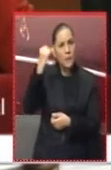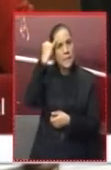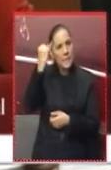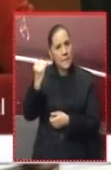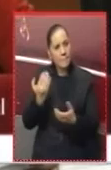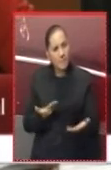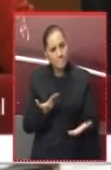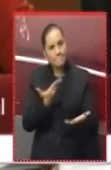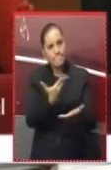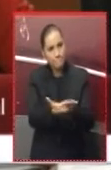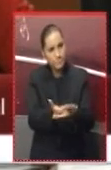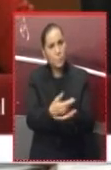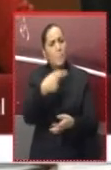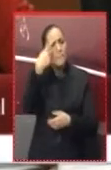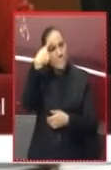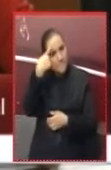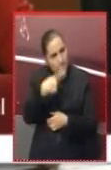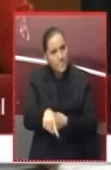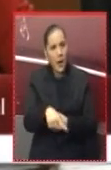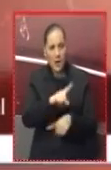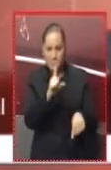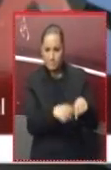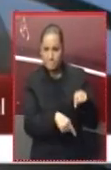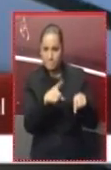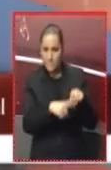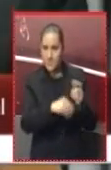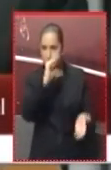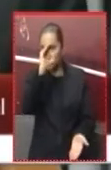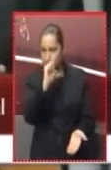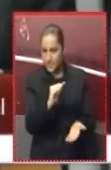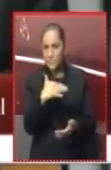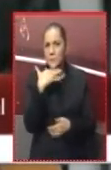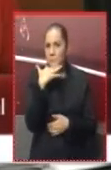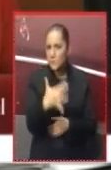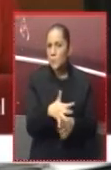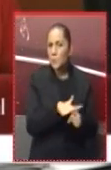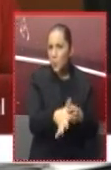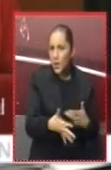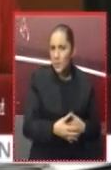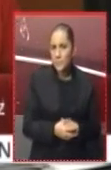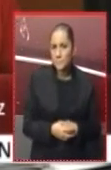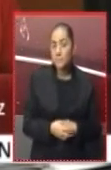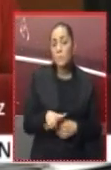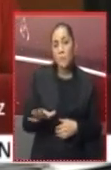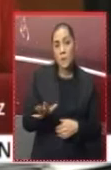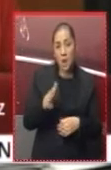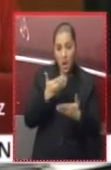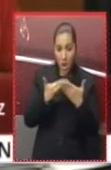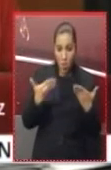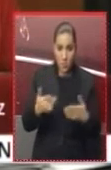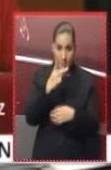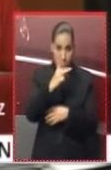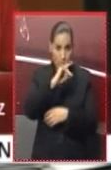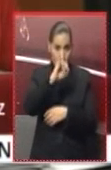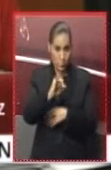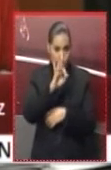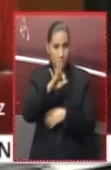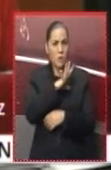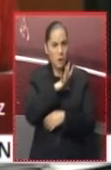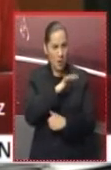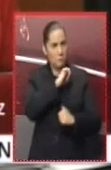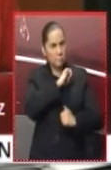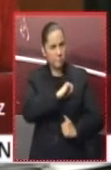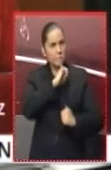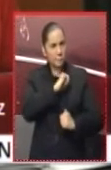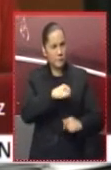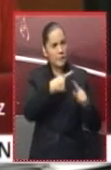o implementaría para abatirlas. Existen ya los órganos dentro del Poder Judicial de la Federación, por supuesto el Consejo